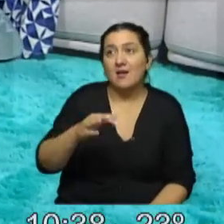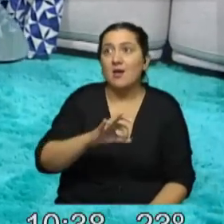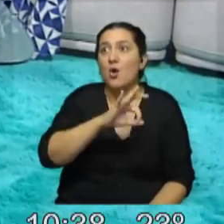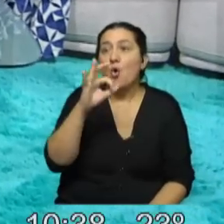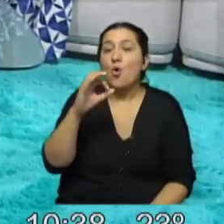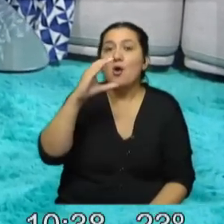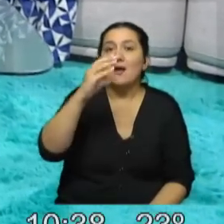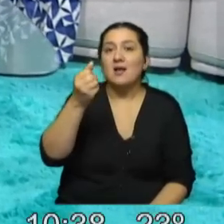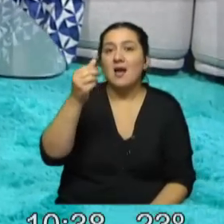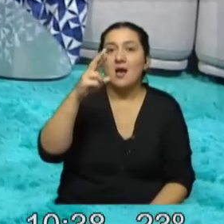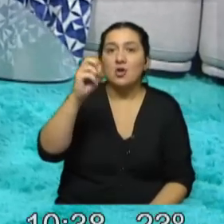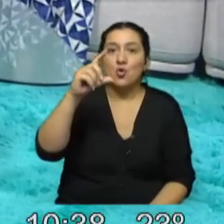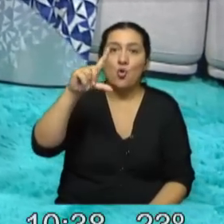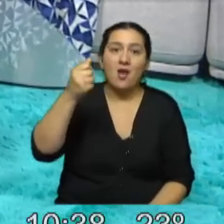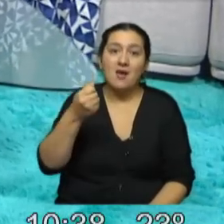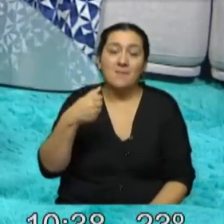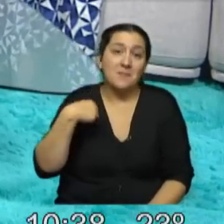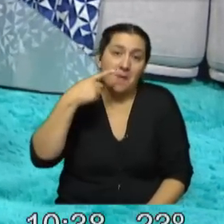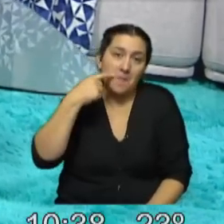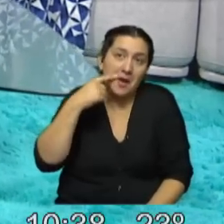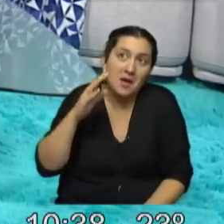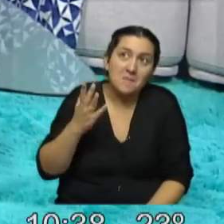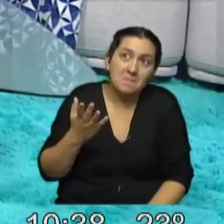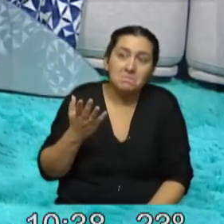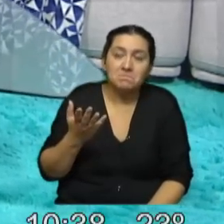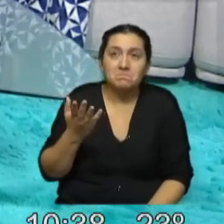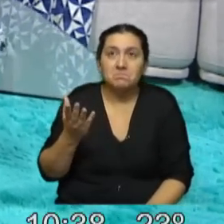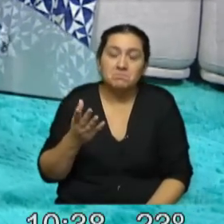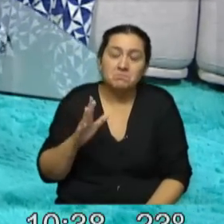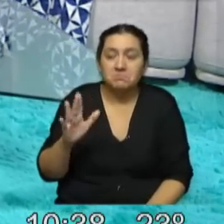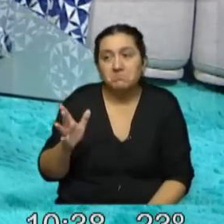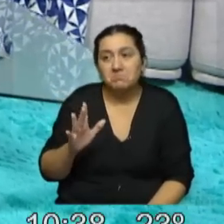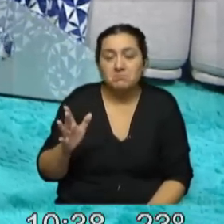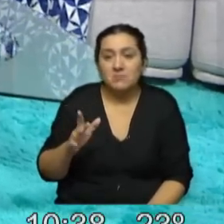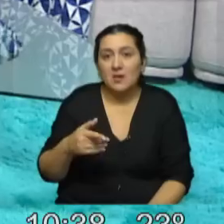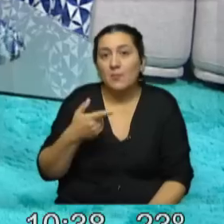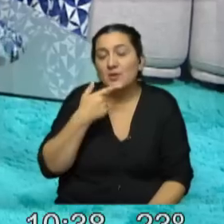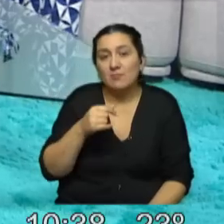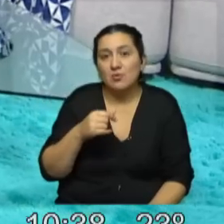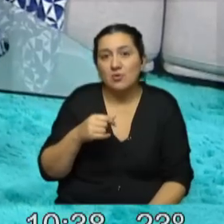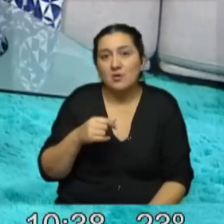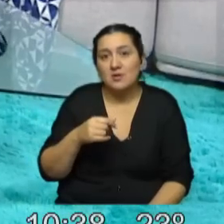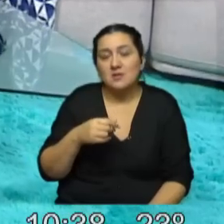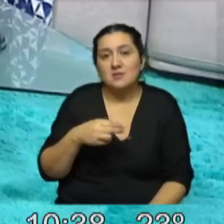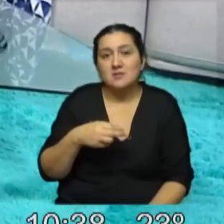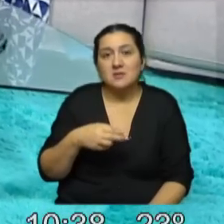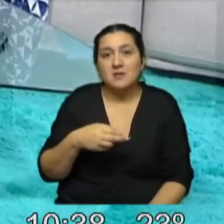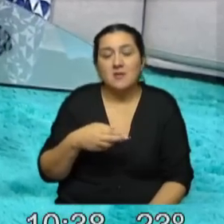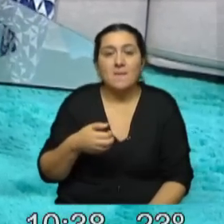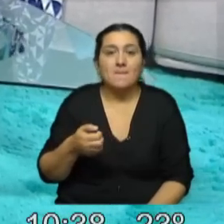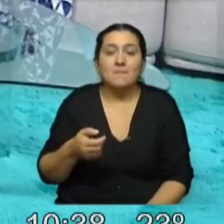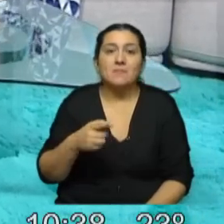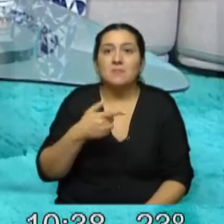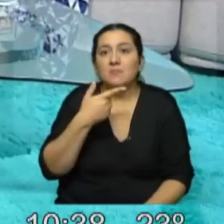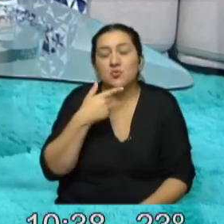Carola a veces mi papá no mucho cuando me portaba medio mal mi madre Me llamaba